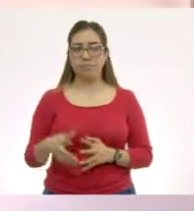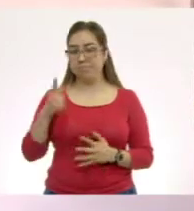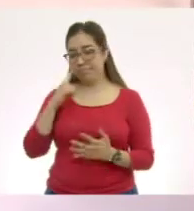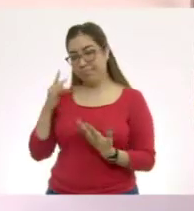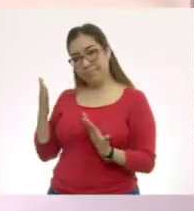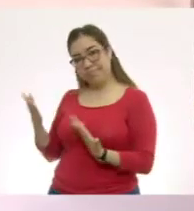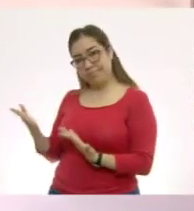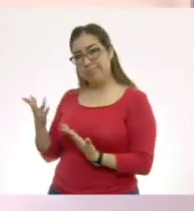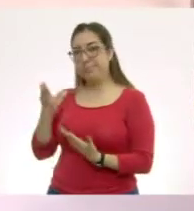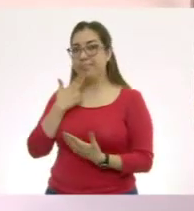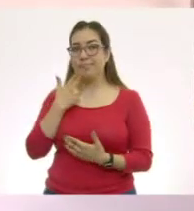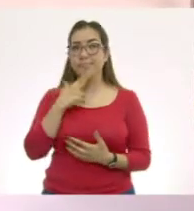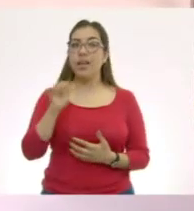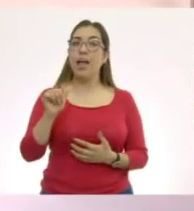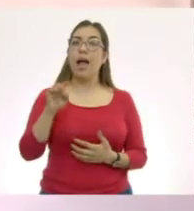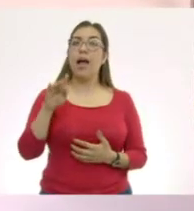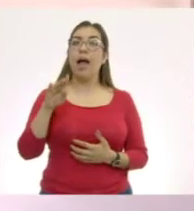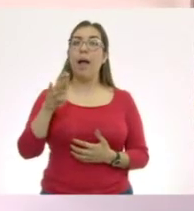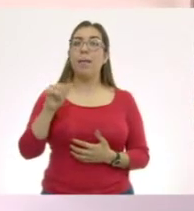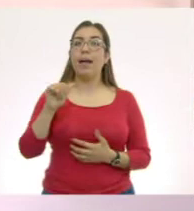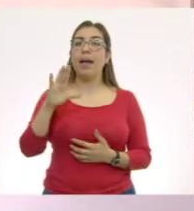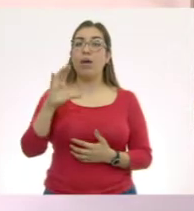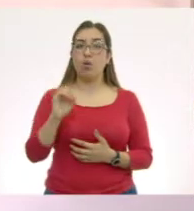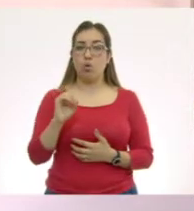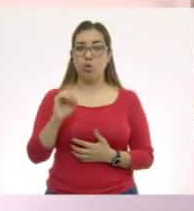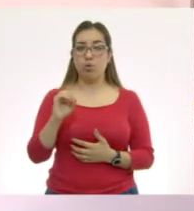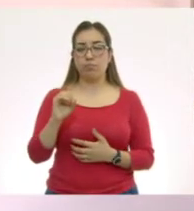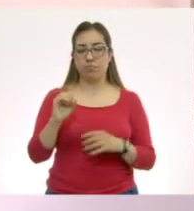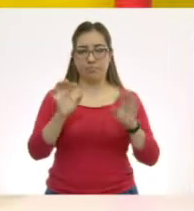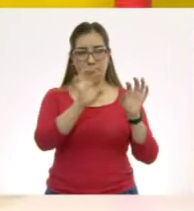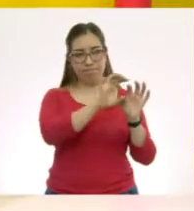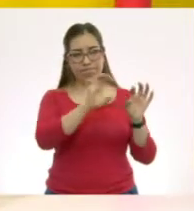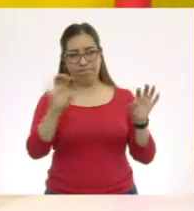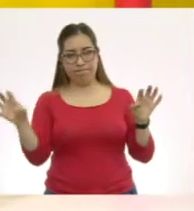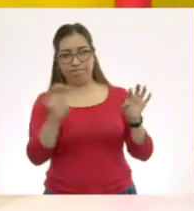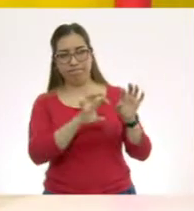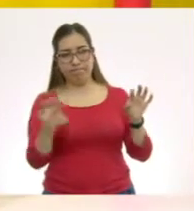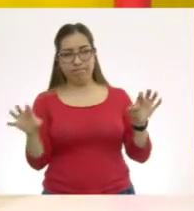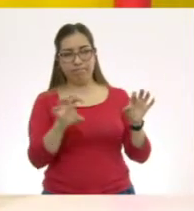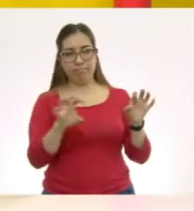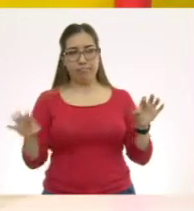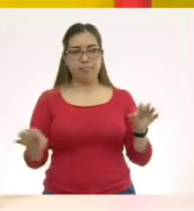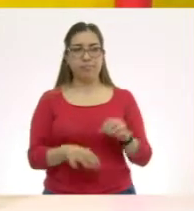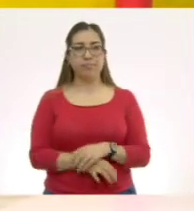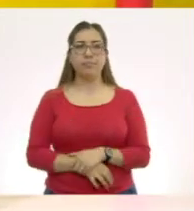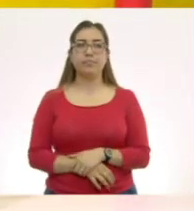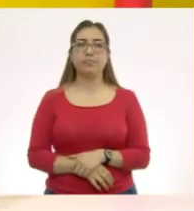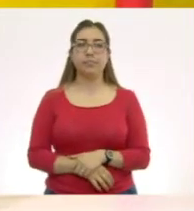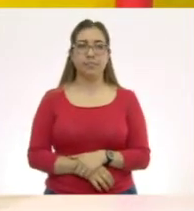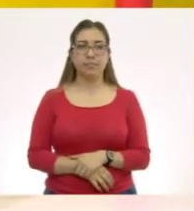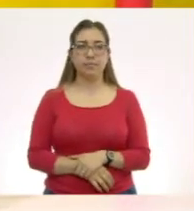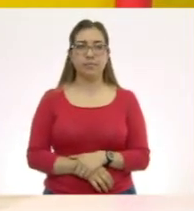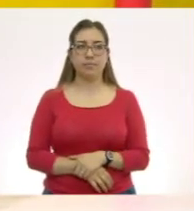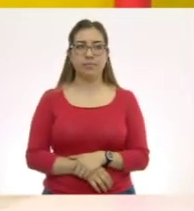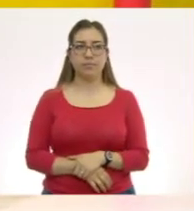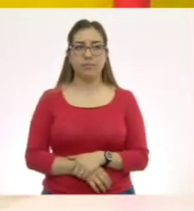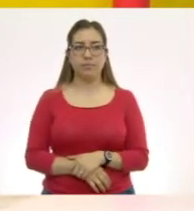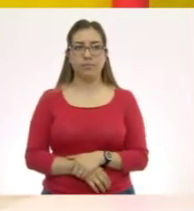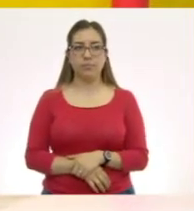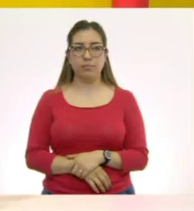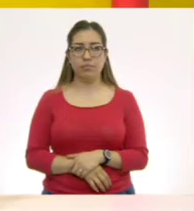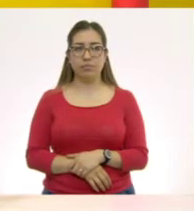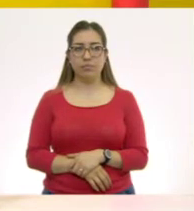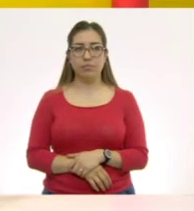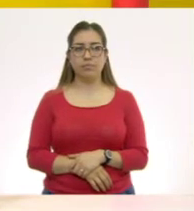abaco. Voy a poner primero 5 pelotitas. 1, 2, 3, 4, 5. 5 unidades. Ahí están.